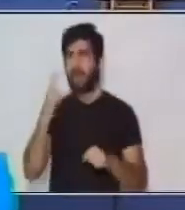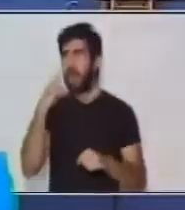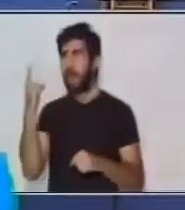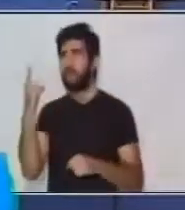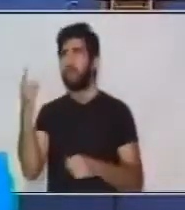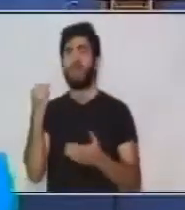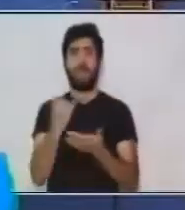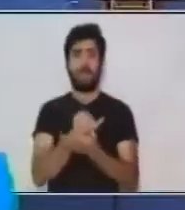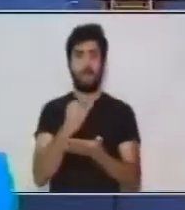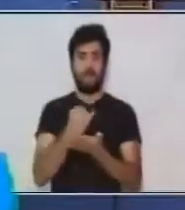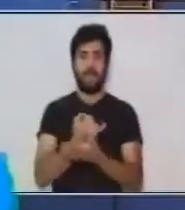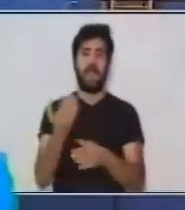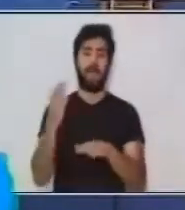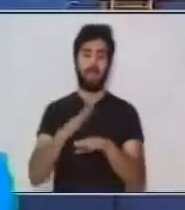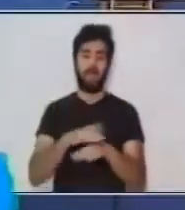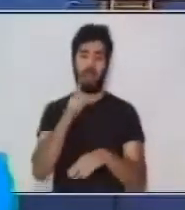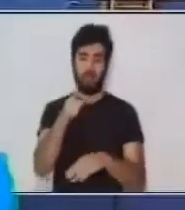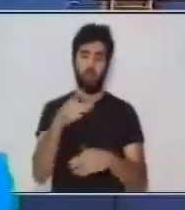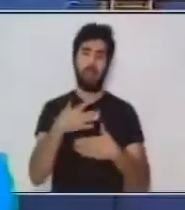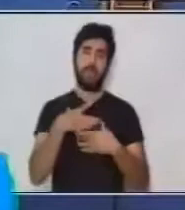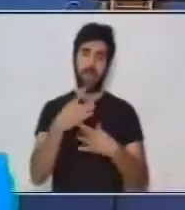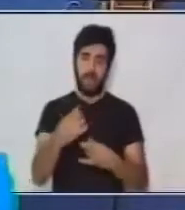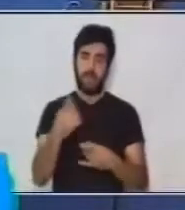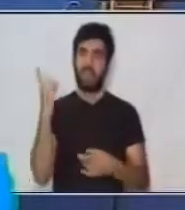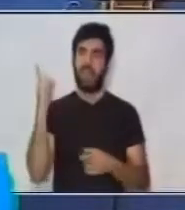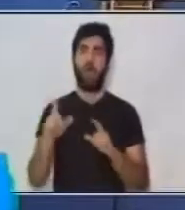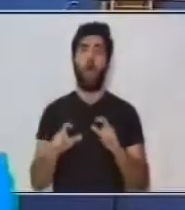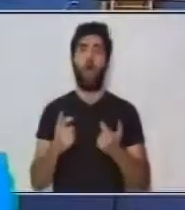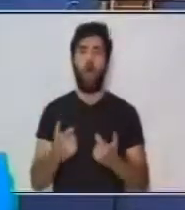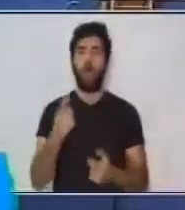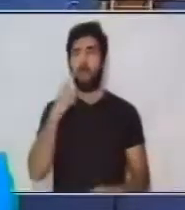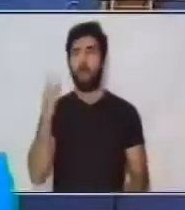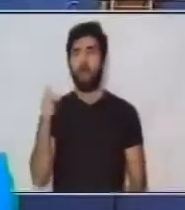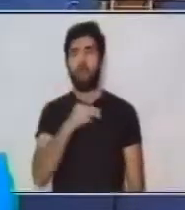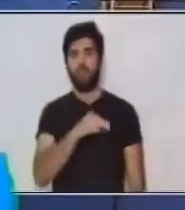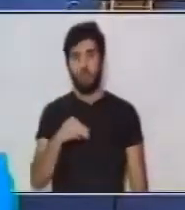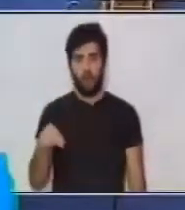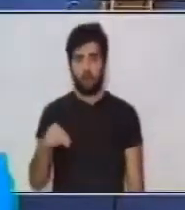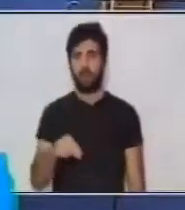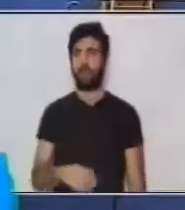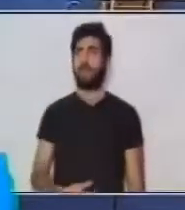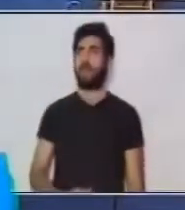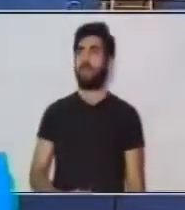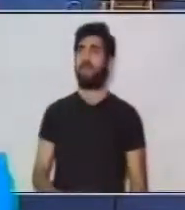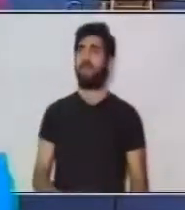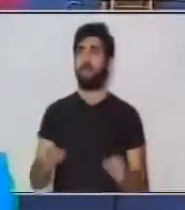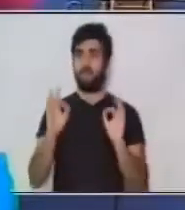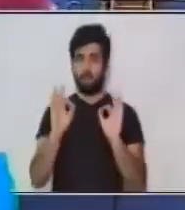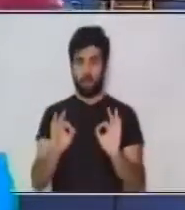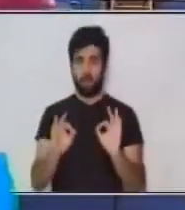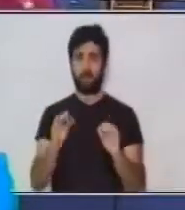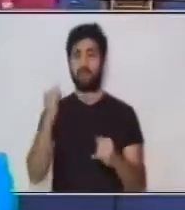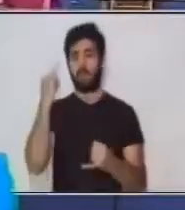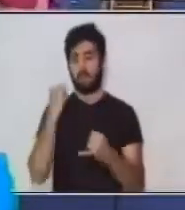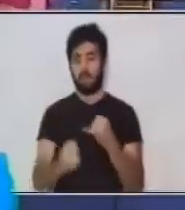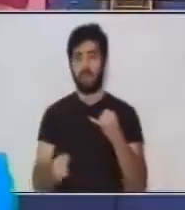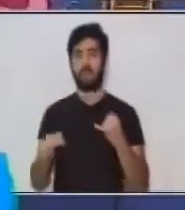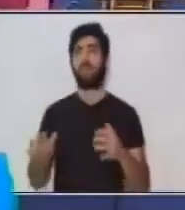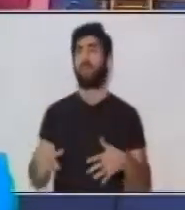si te interesa saber cómo se llama. Ahora, para terminar